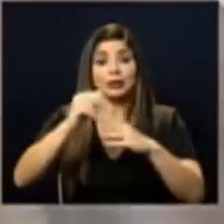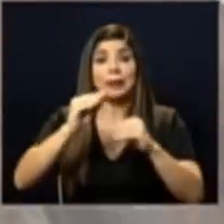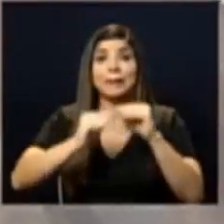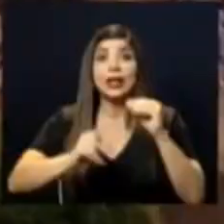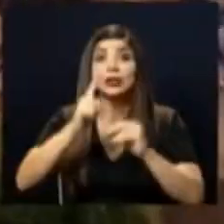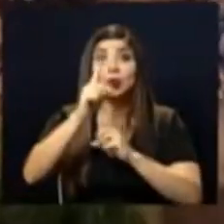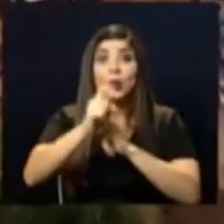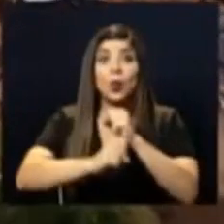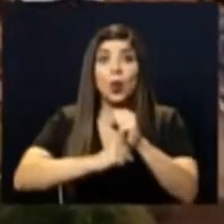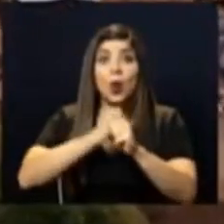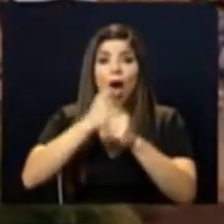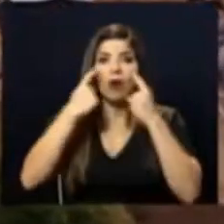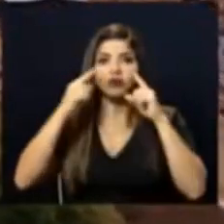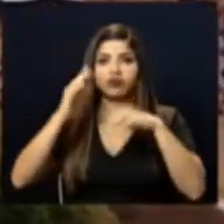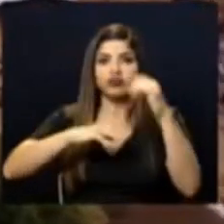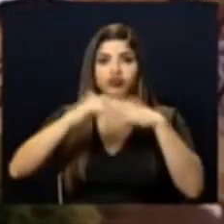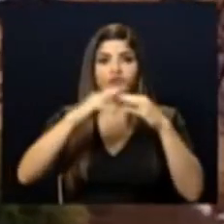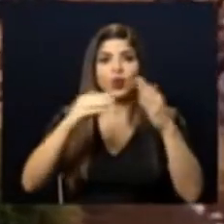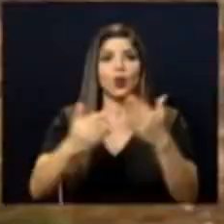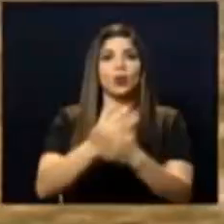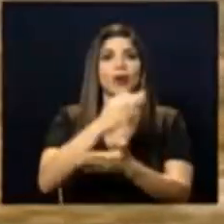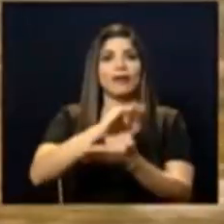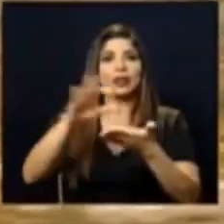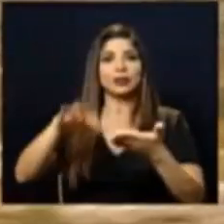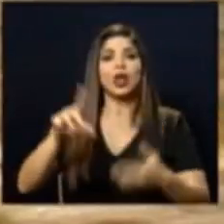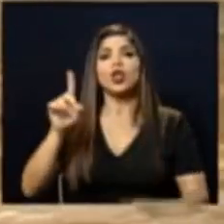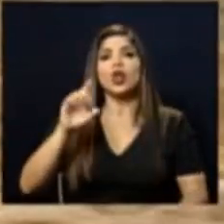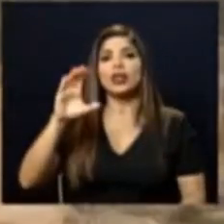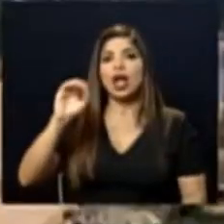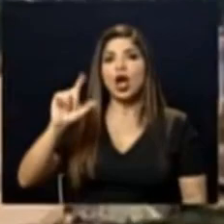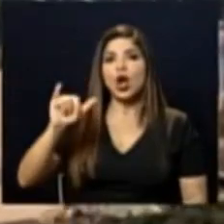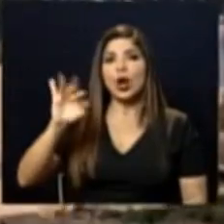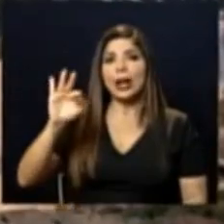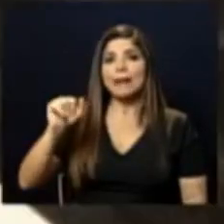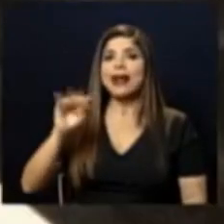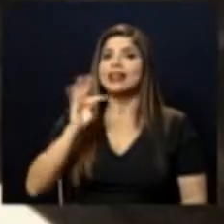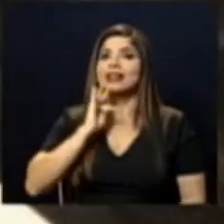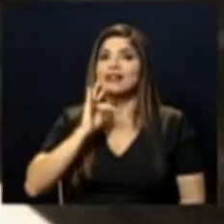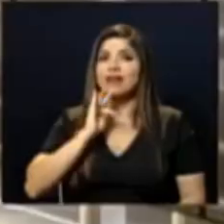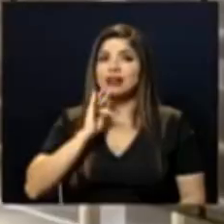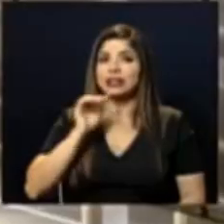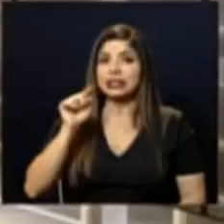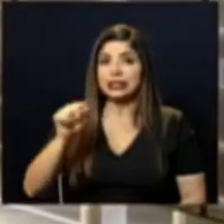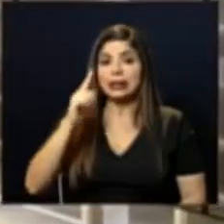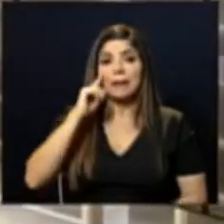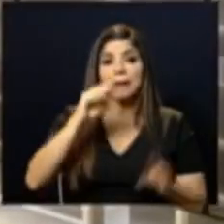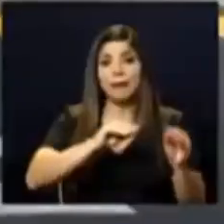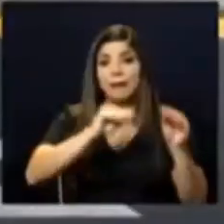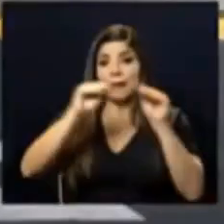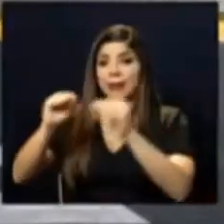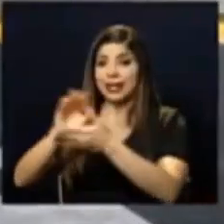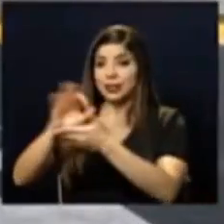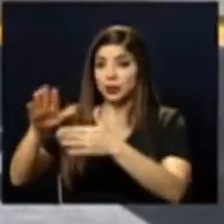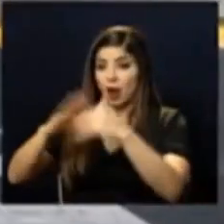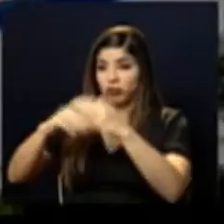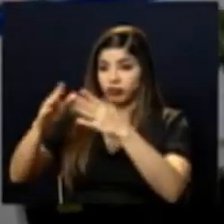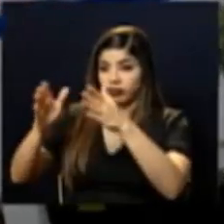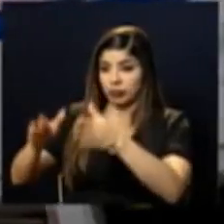de un año la nueva escuela en Colima de Tibás para dar paso a esa vía.